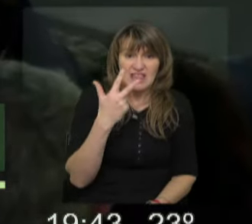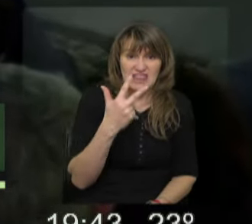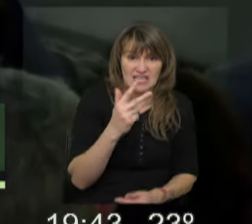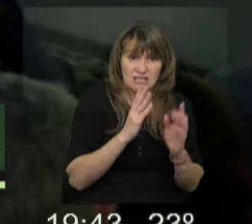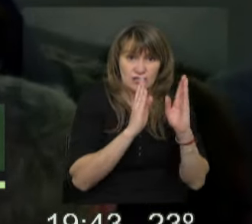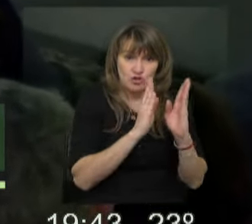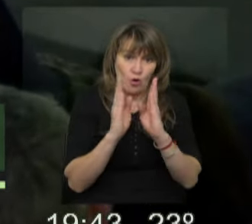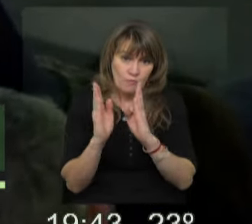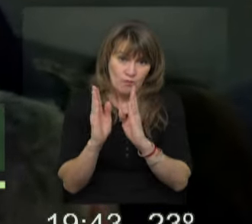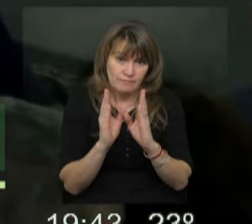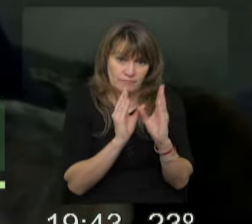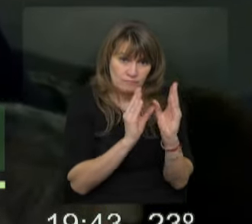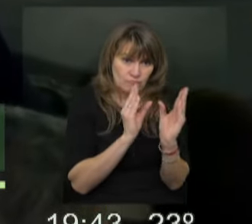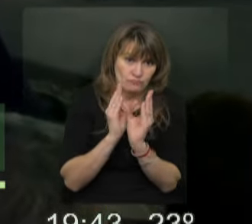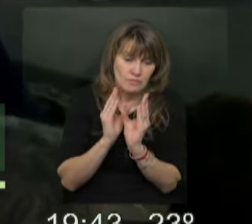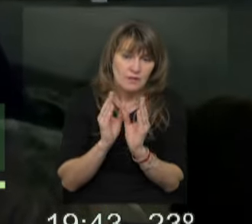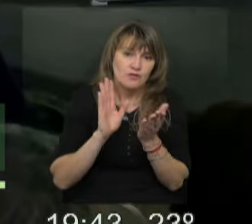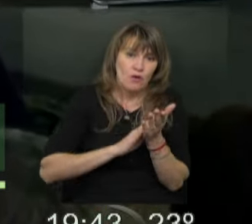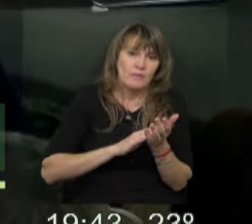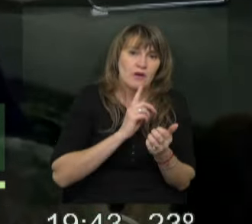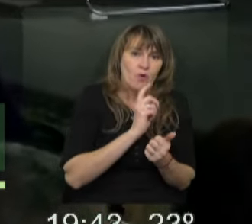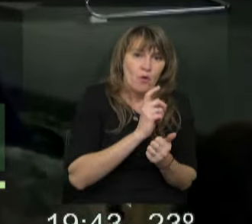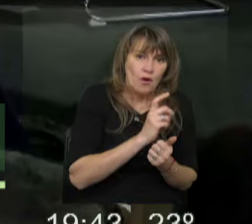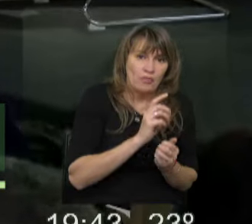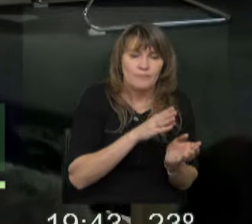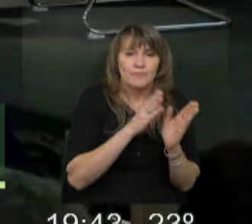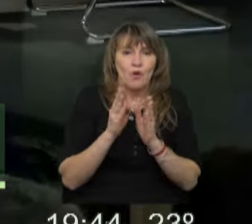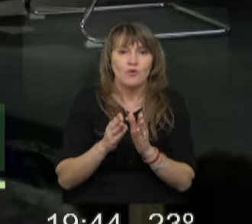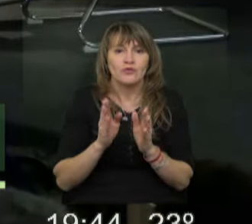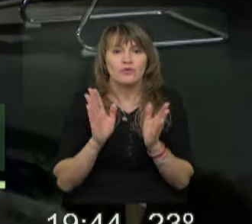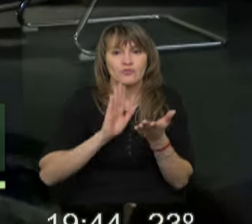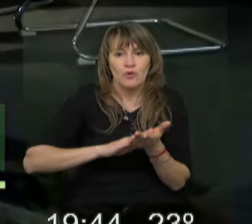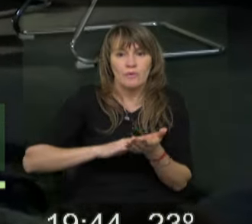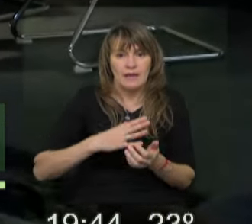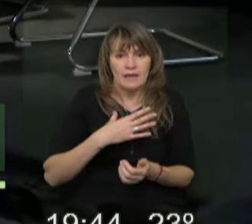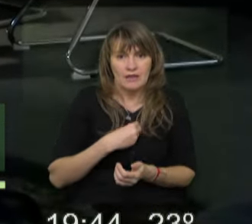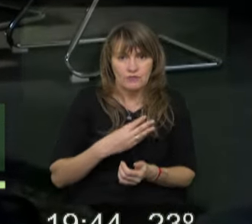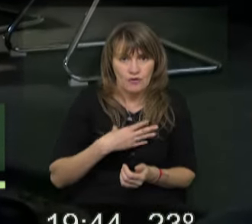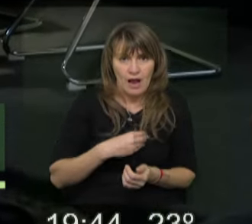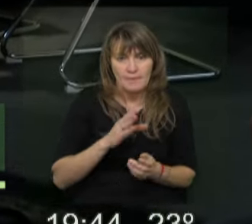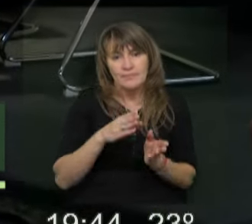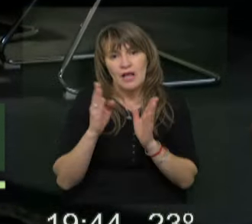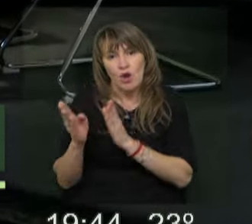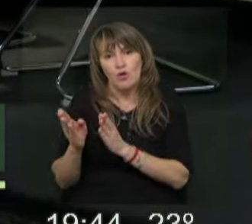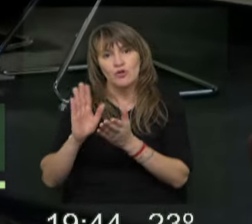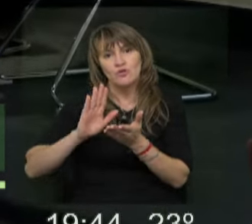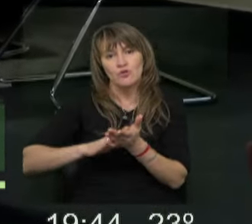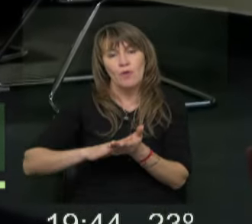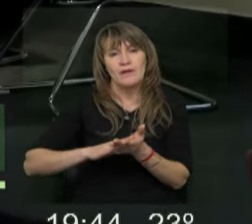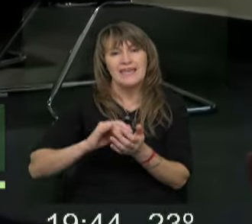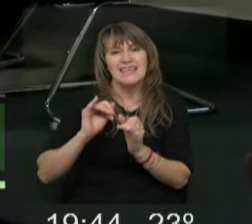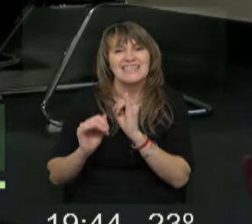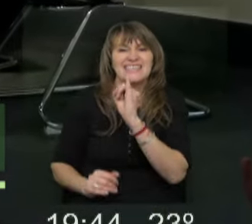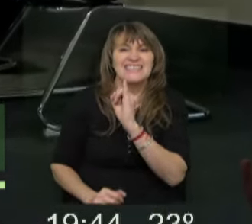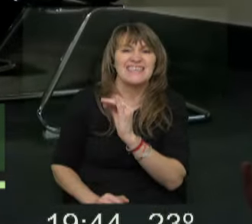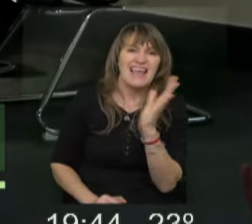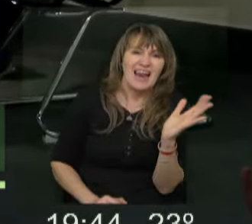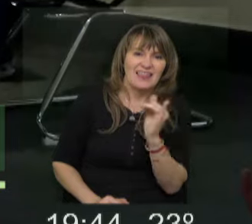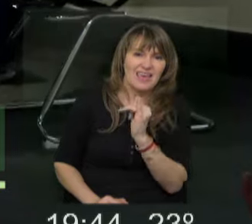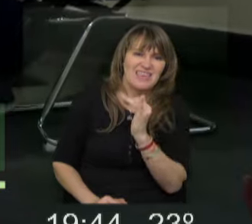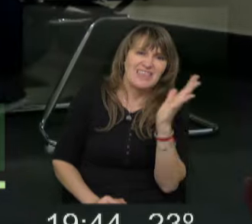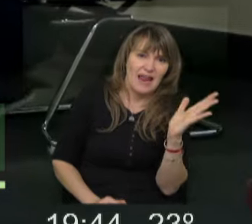con referencia al Partido Colorado, otro en referencia al Partido Nacional y otro en referencia a las izquierdas. Esos fueron los tres